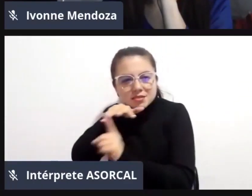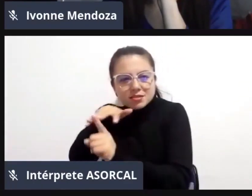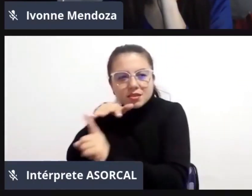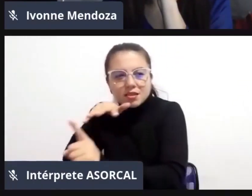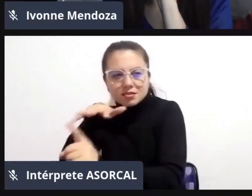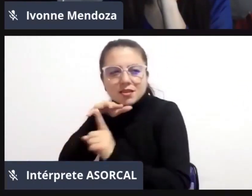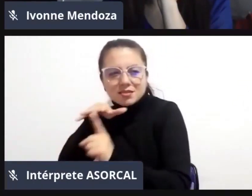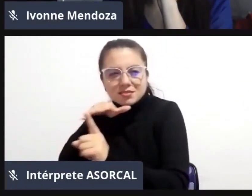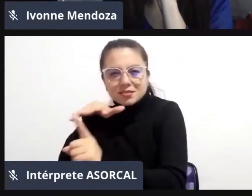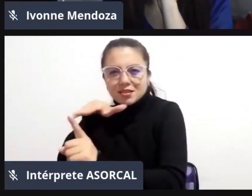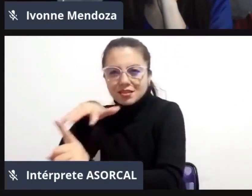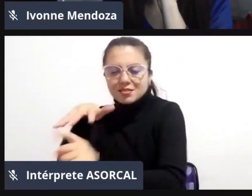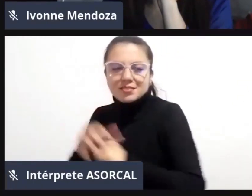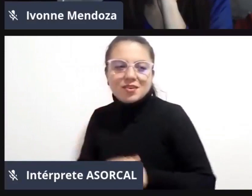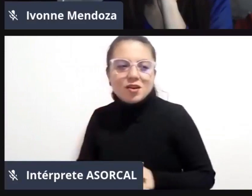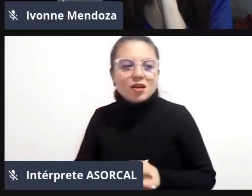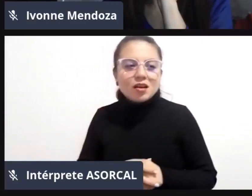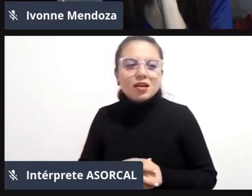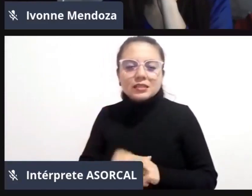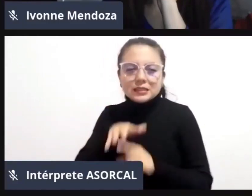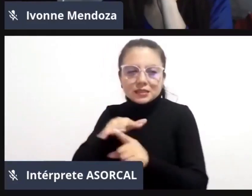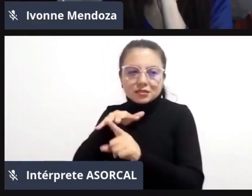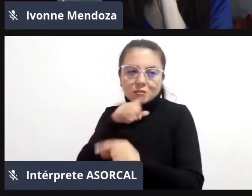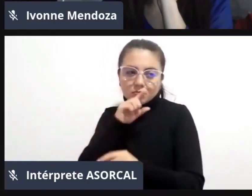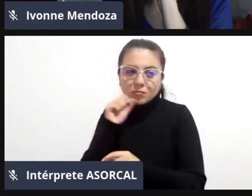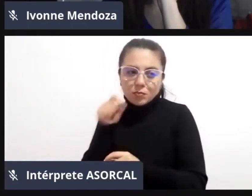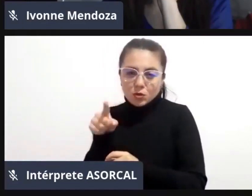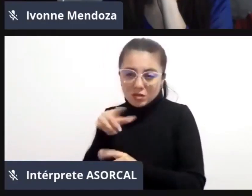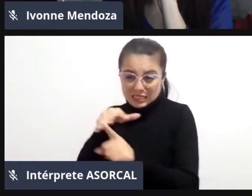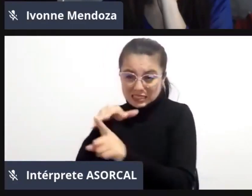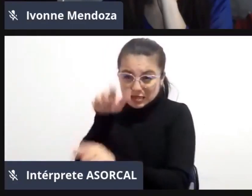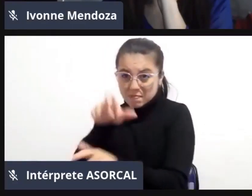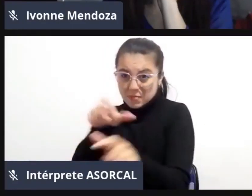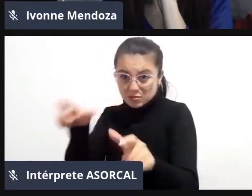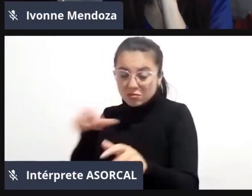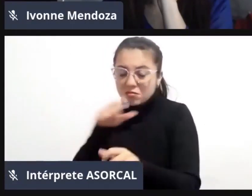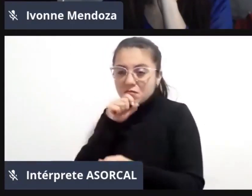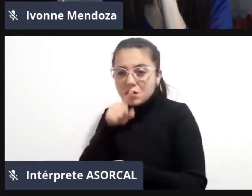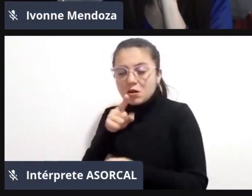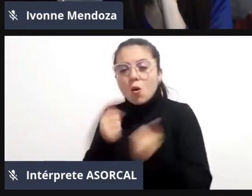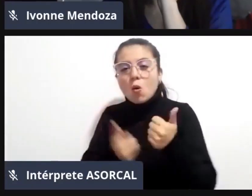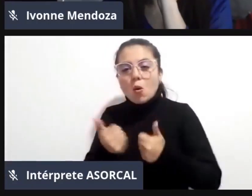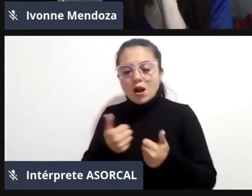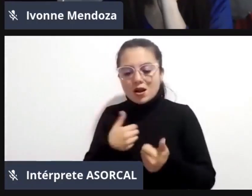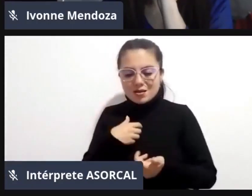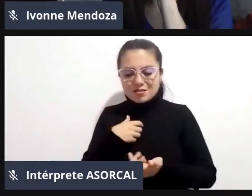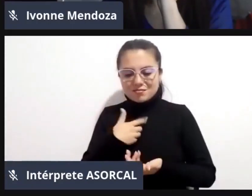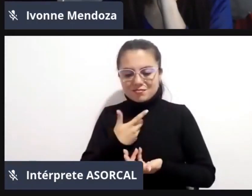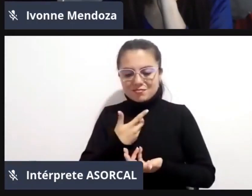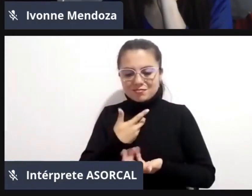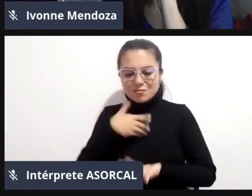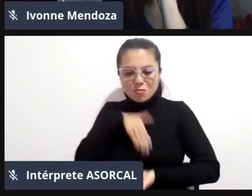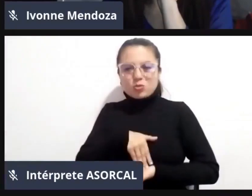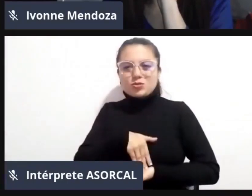Católica en el conflicto, digamos, de un bando o de otro. ¿Sí?